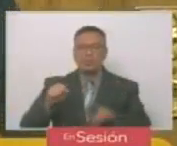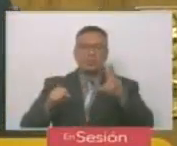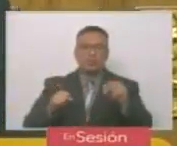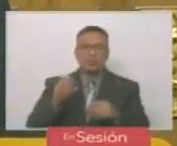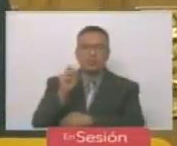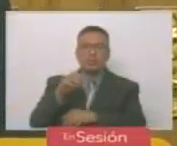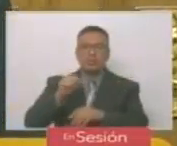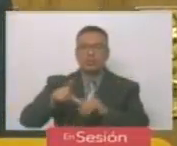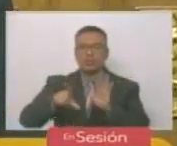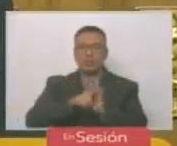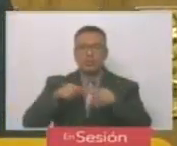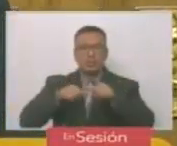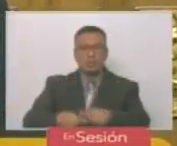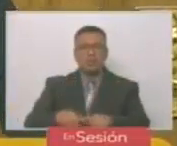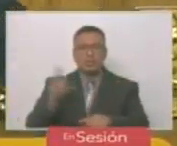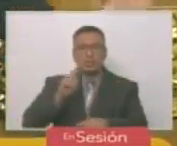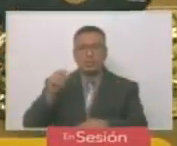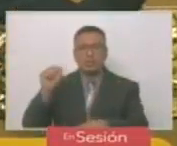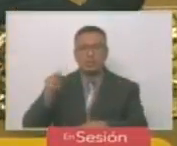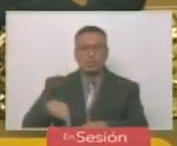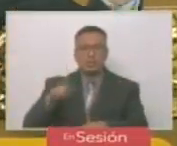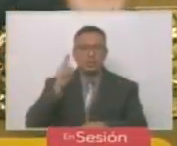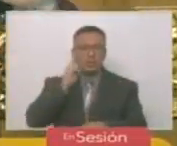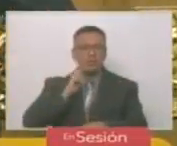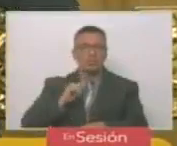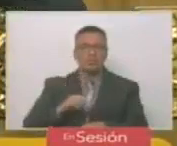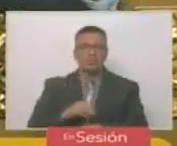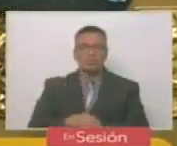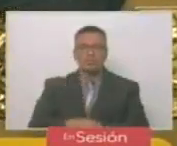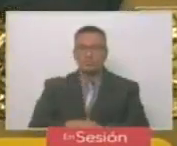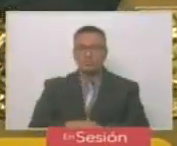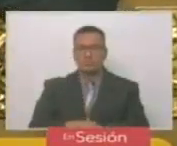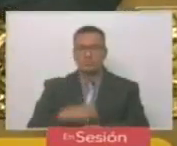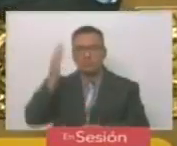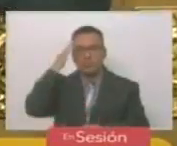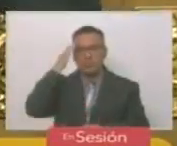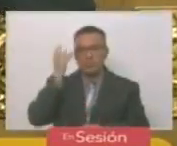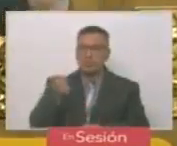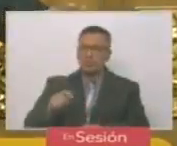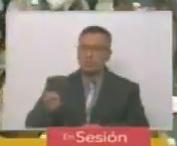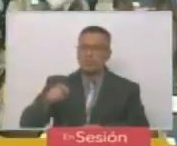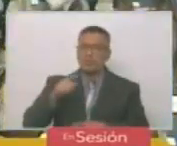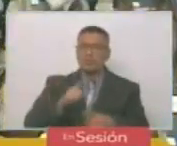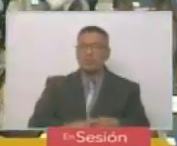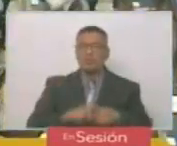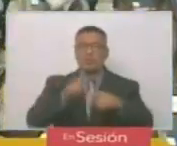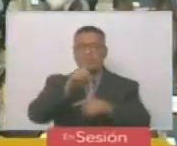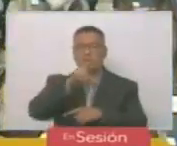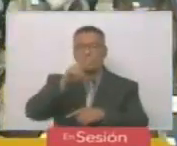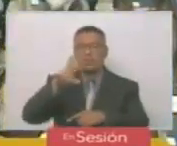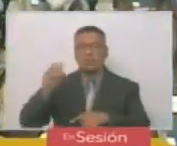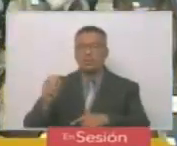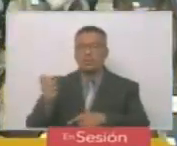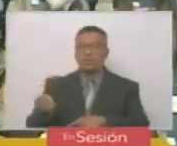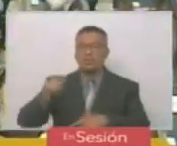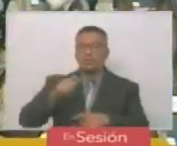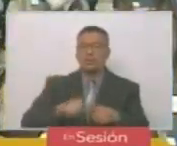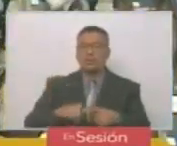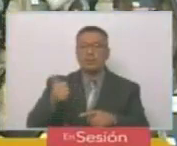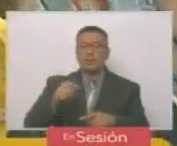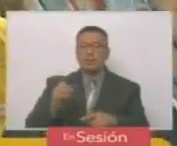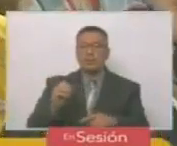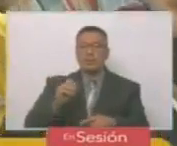Asamblea Legítima de la República Bolivariana de Venezuela. El que sabe sumar dice que 120 son más que 10,